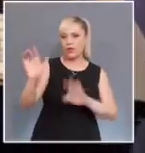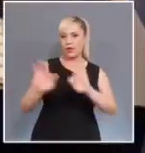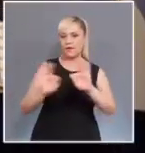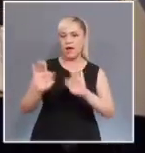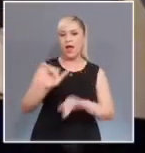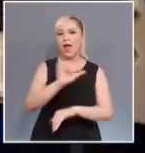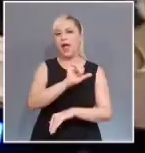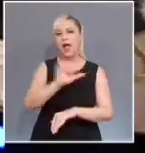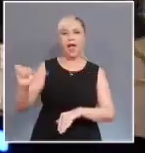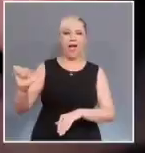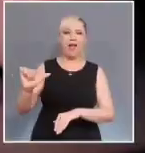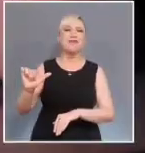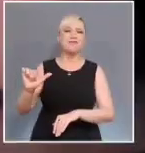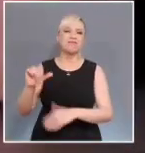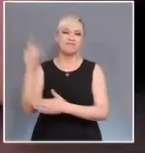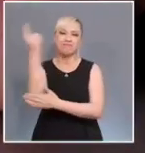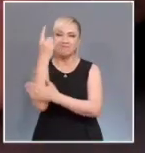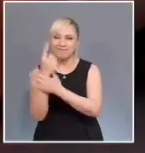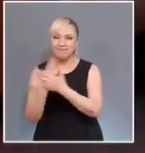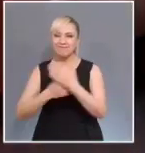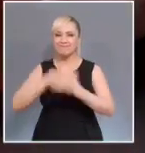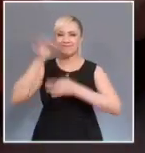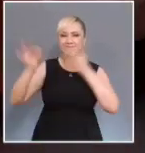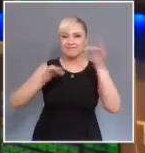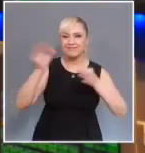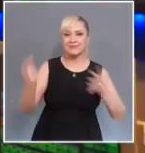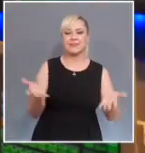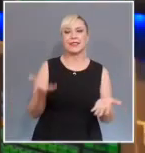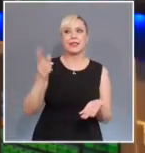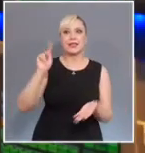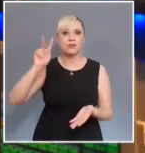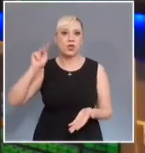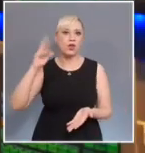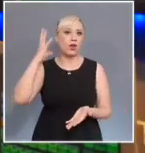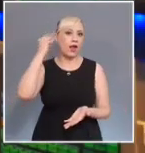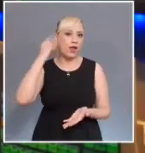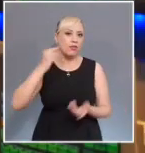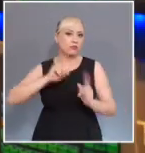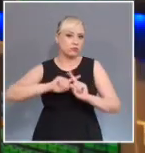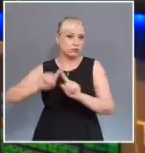y los medios de comunicación para el canal del poder judicial de la federación Mario López Peña